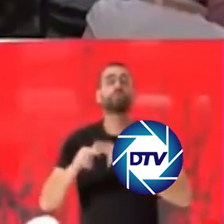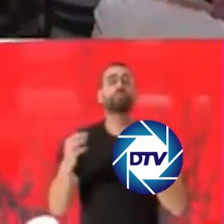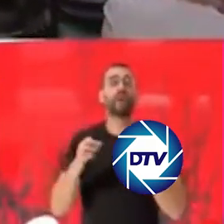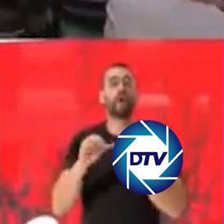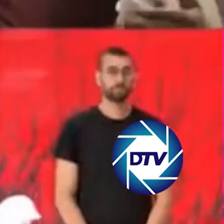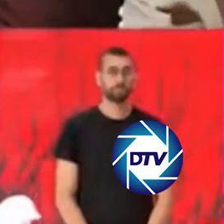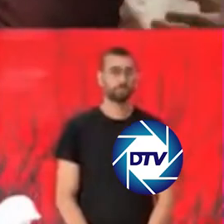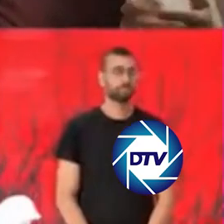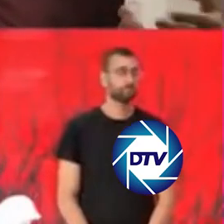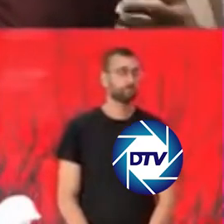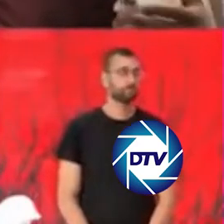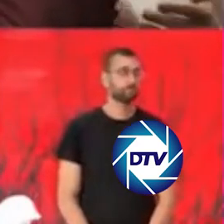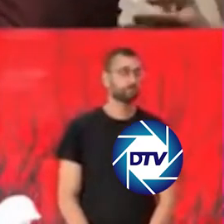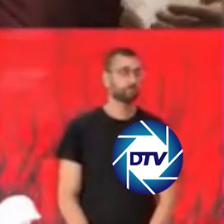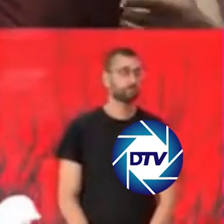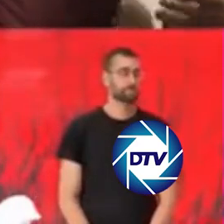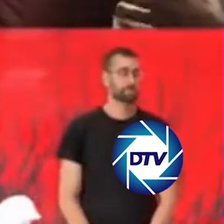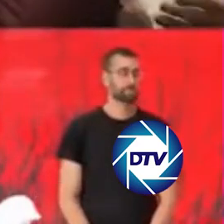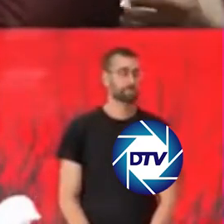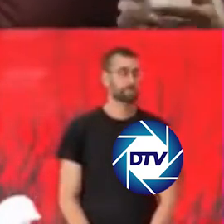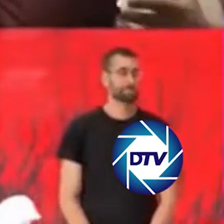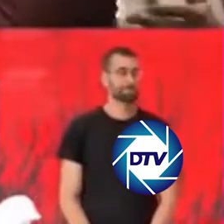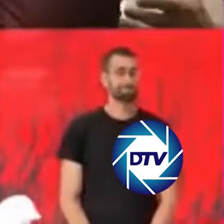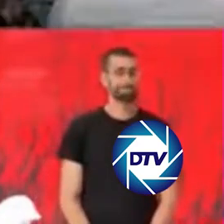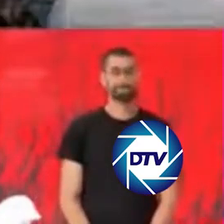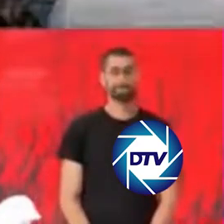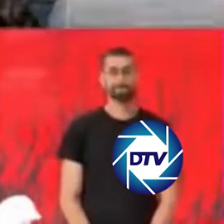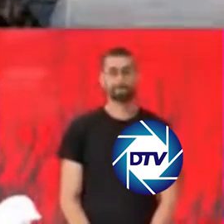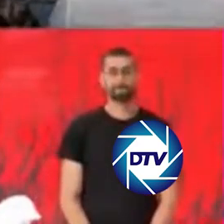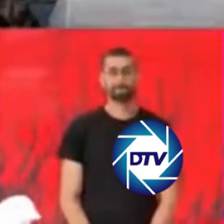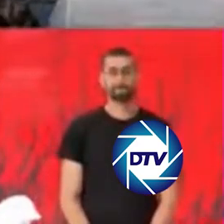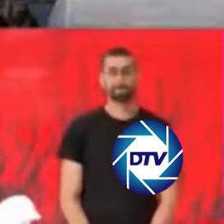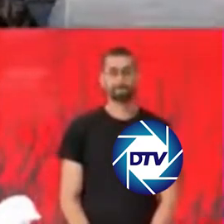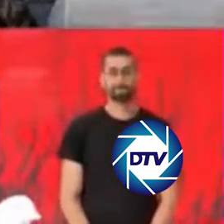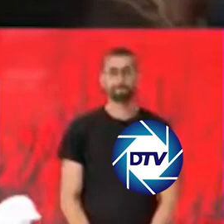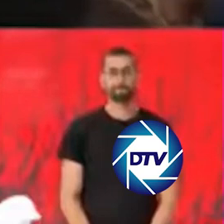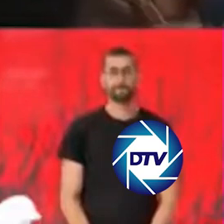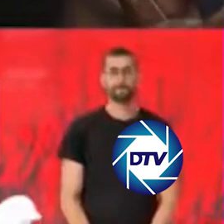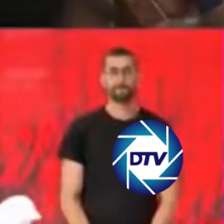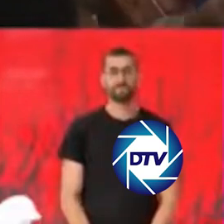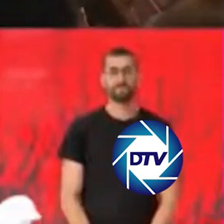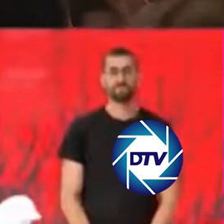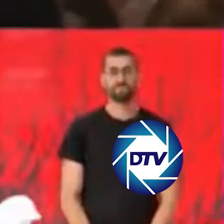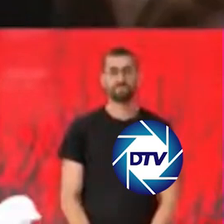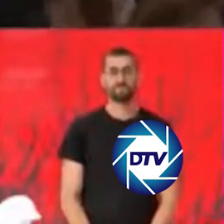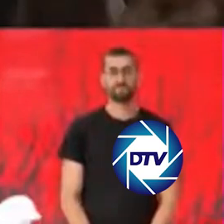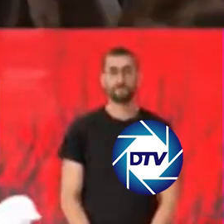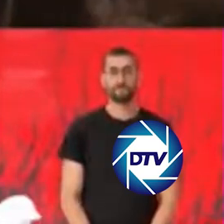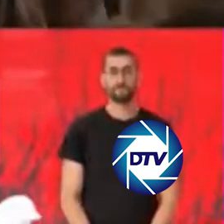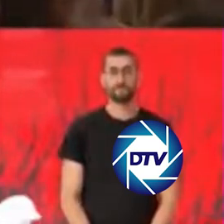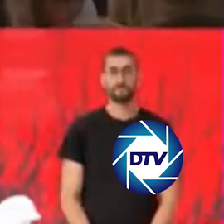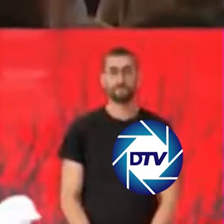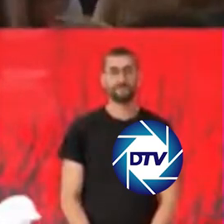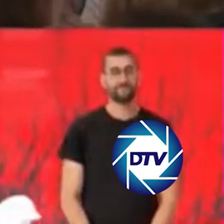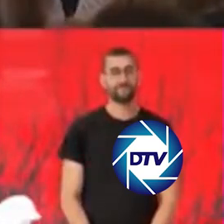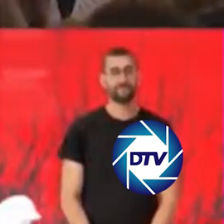Muchos rumores. Recuerdo que hubo un programa de radio que sacó este experto en la masonería, ahora